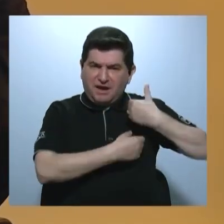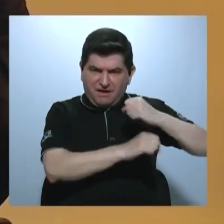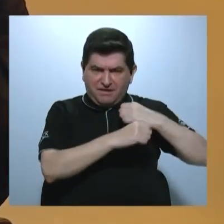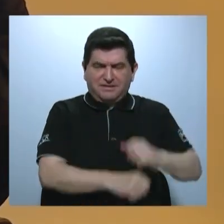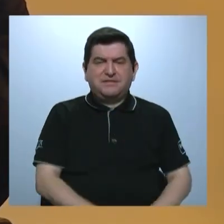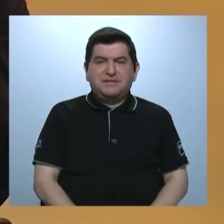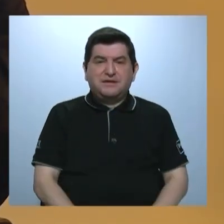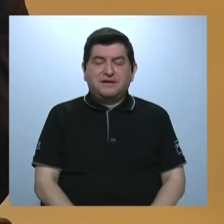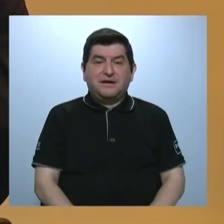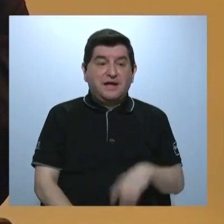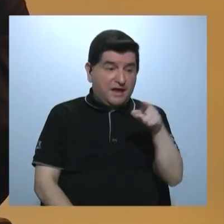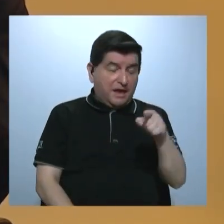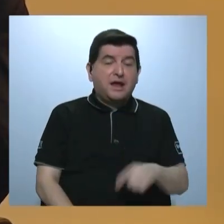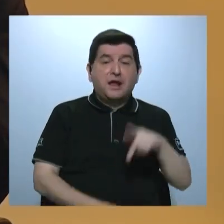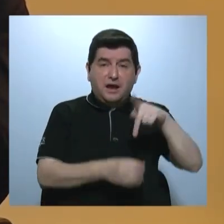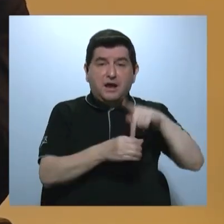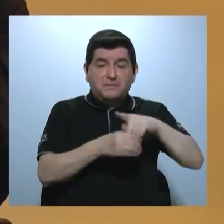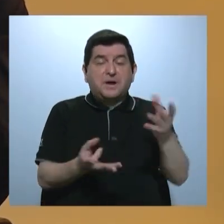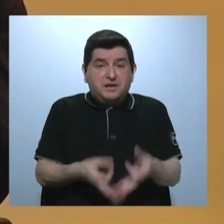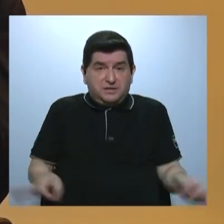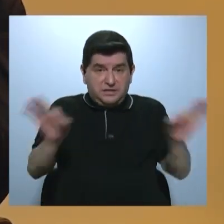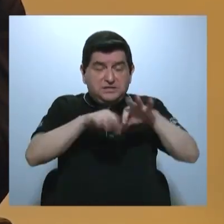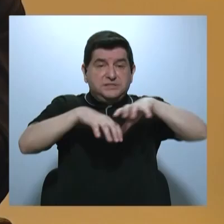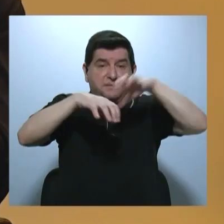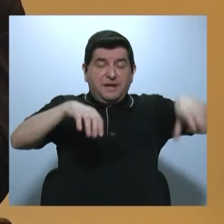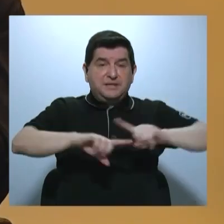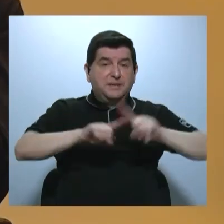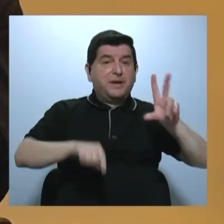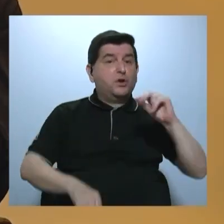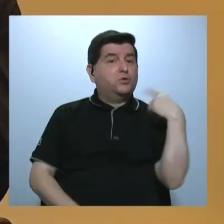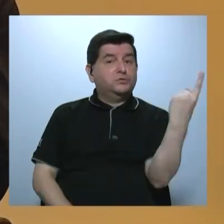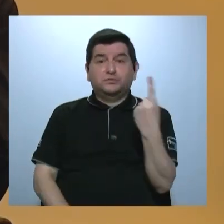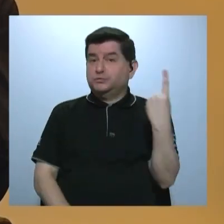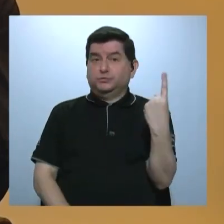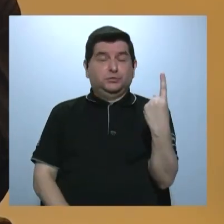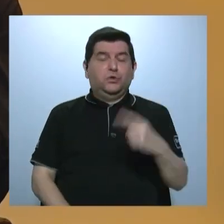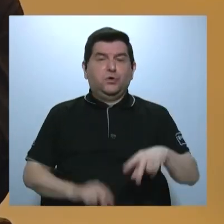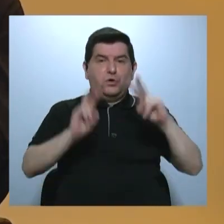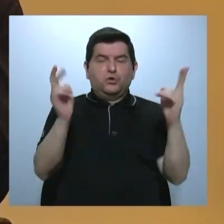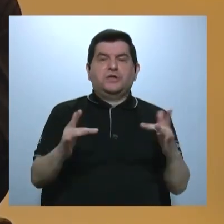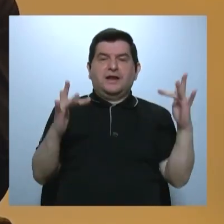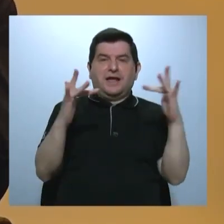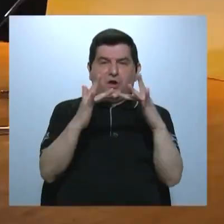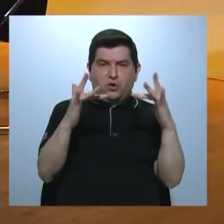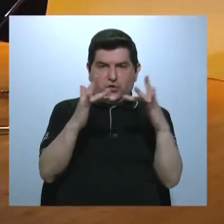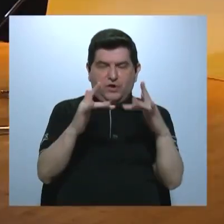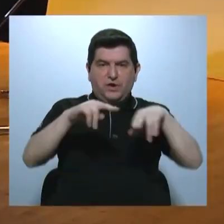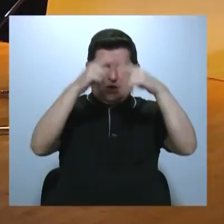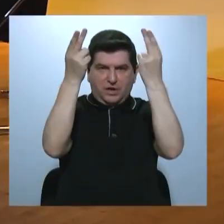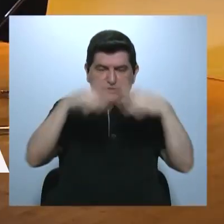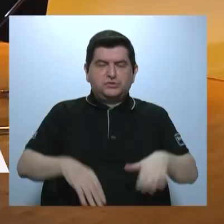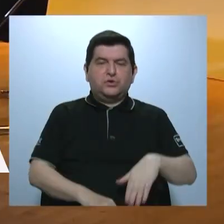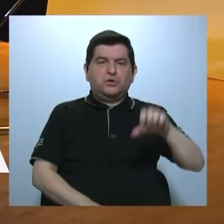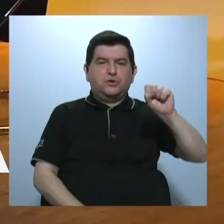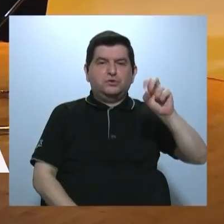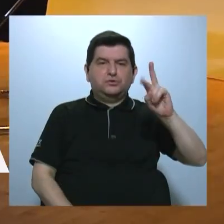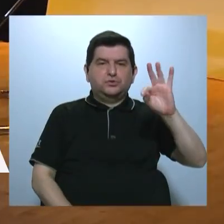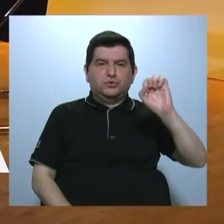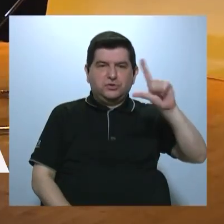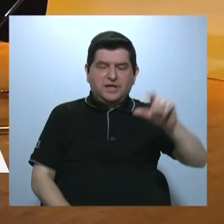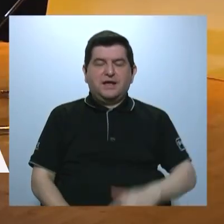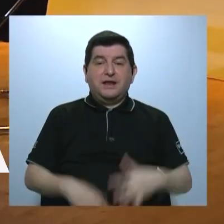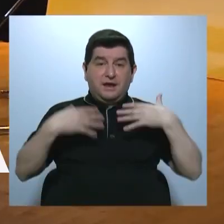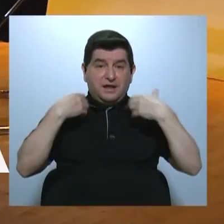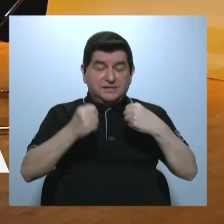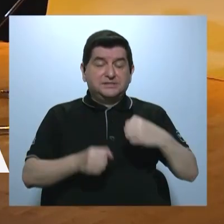el gobierno local es un actor fundamental en su cantón, pero de nuevo no es el único, ¿verdad? Y los temas de conectividad ya interviene la SUTEL, ya interviene el MISID, en los temas de salud